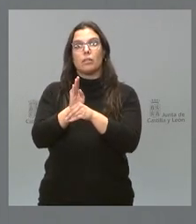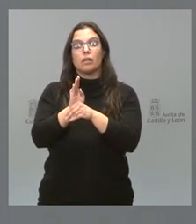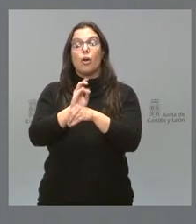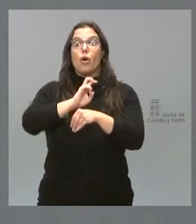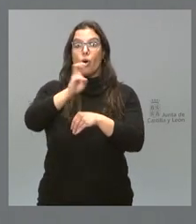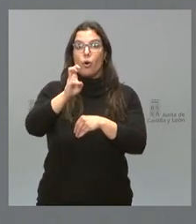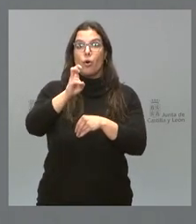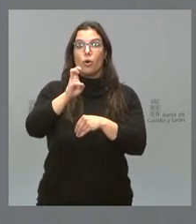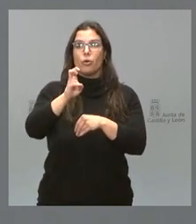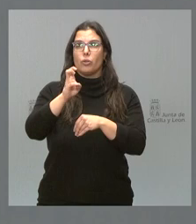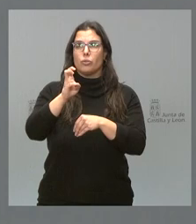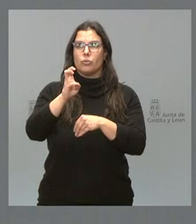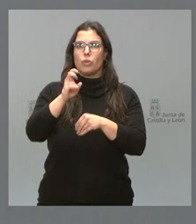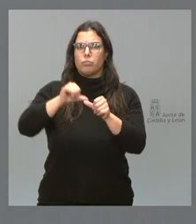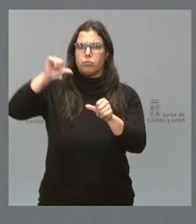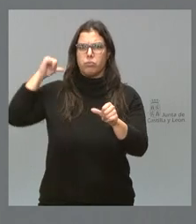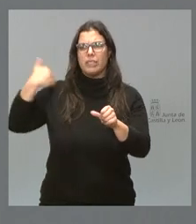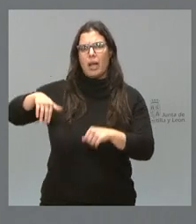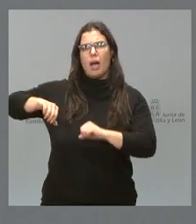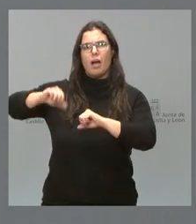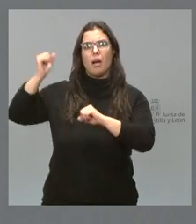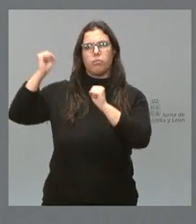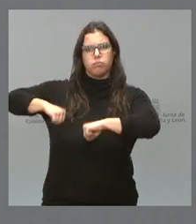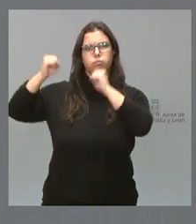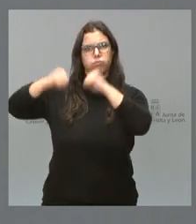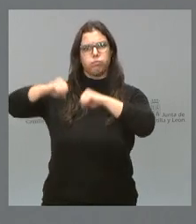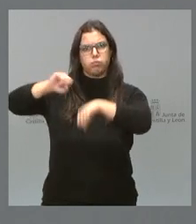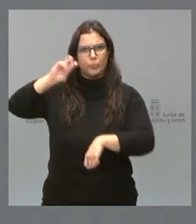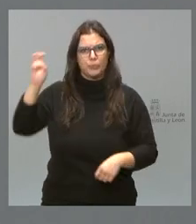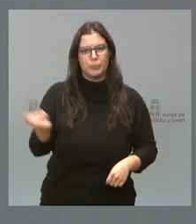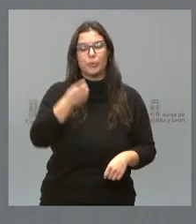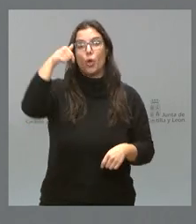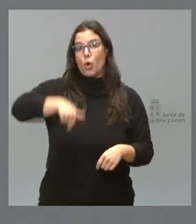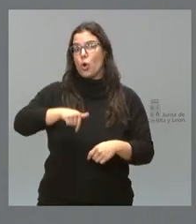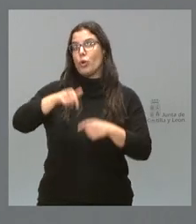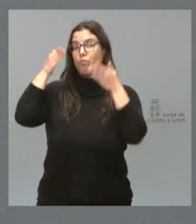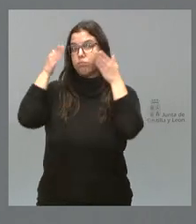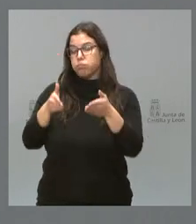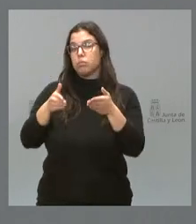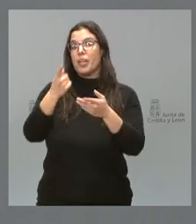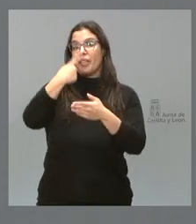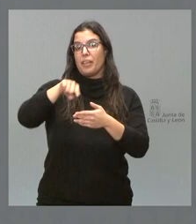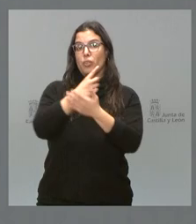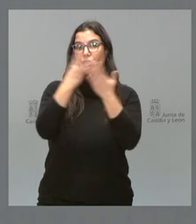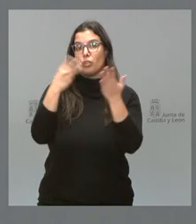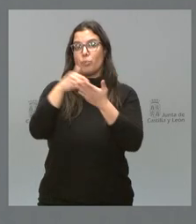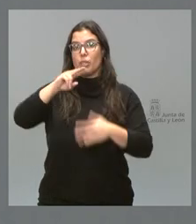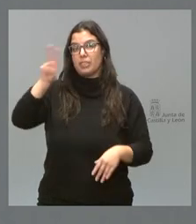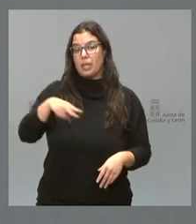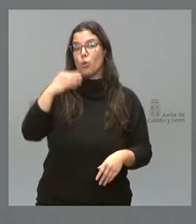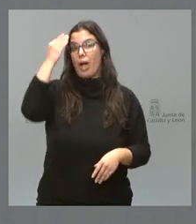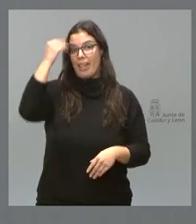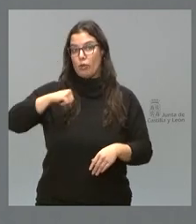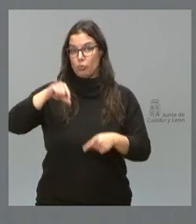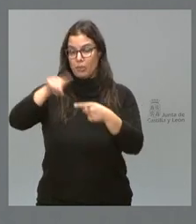desarrollando en los últimos consejos de gobierno hoy hablamos del nuevo hospital de Holanda de duero 118 millones de euros la semana anterior